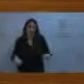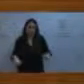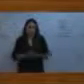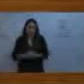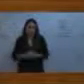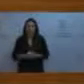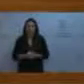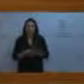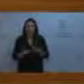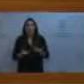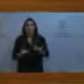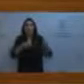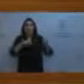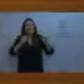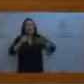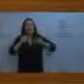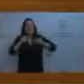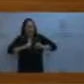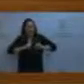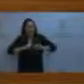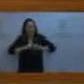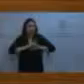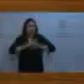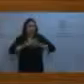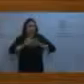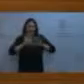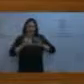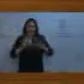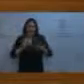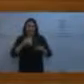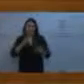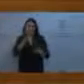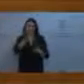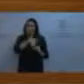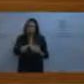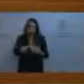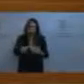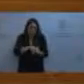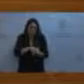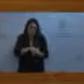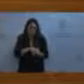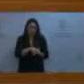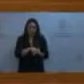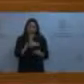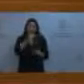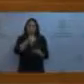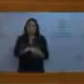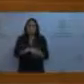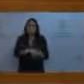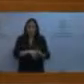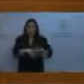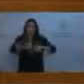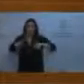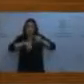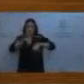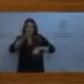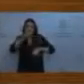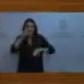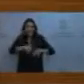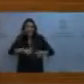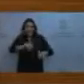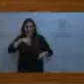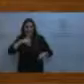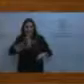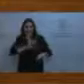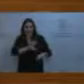de acuerdo, muy de acuerdo, y vamos a votar lo que tenemos que votar, que es que se declaren estas obras de interés general por parte del Estado,